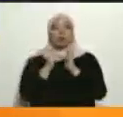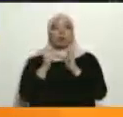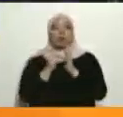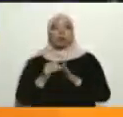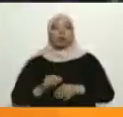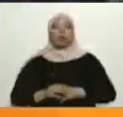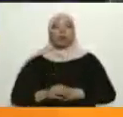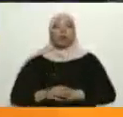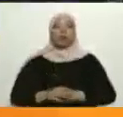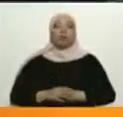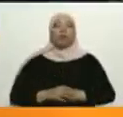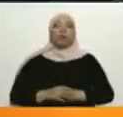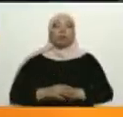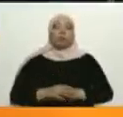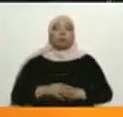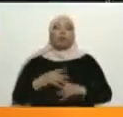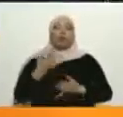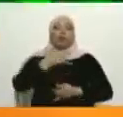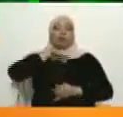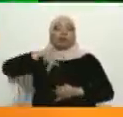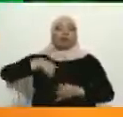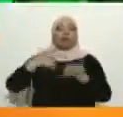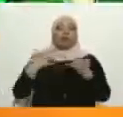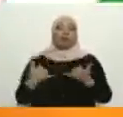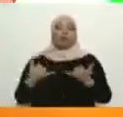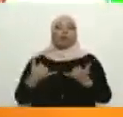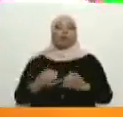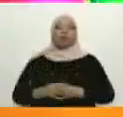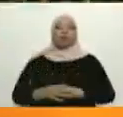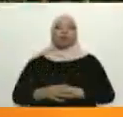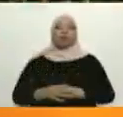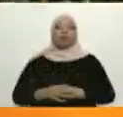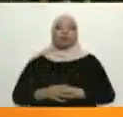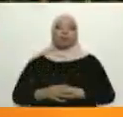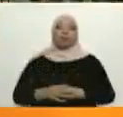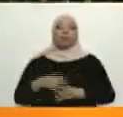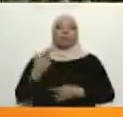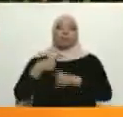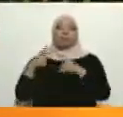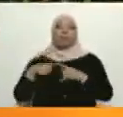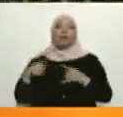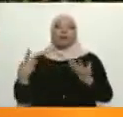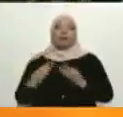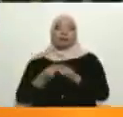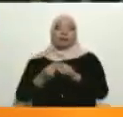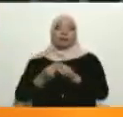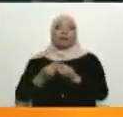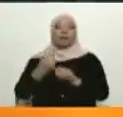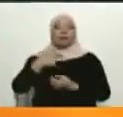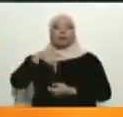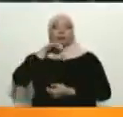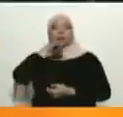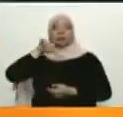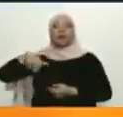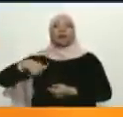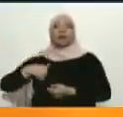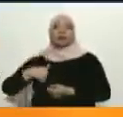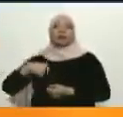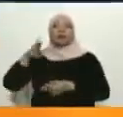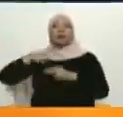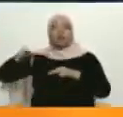en los conciertos que disfrutaban las plazas los bulevares todo lo que lo que se planificó para los niños en